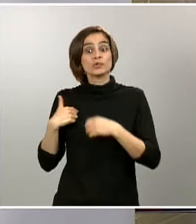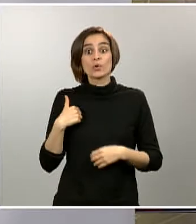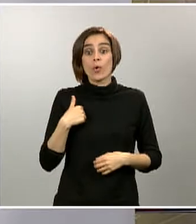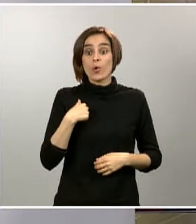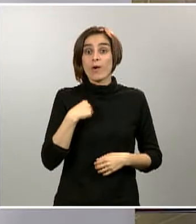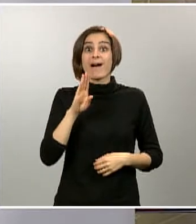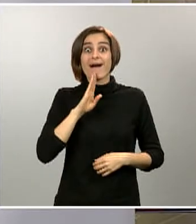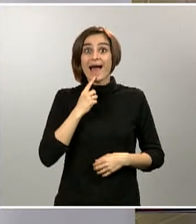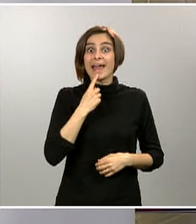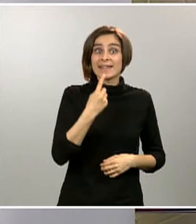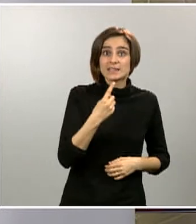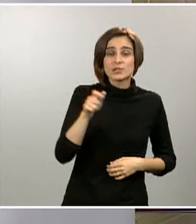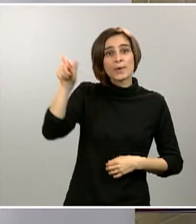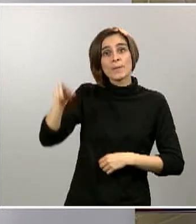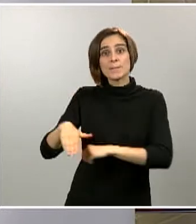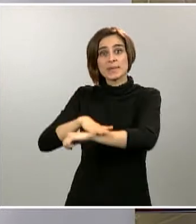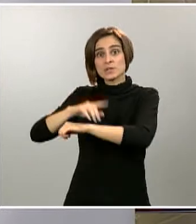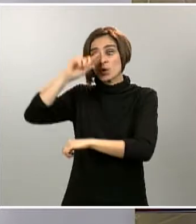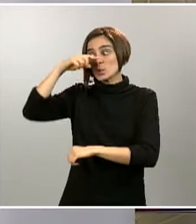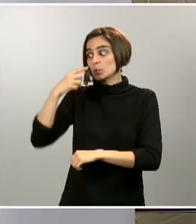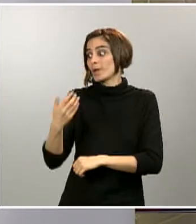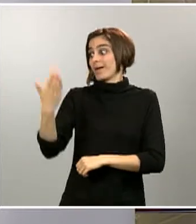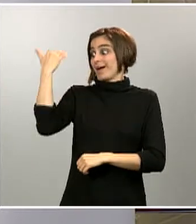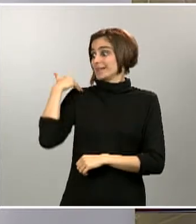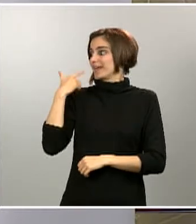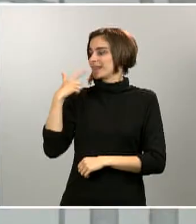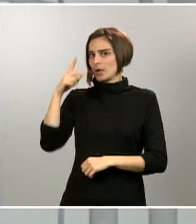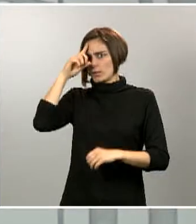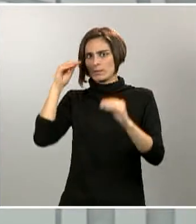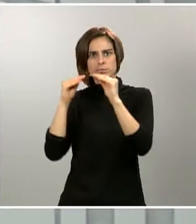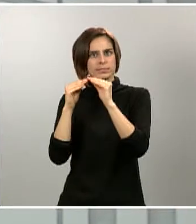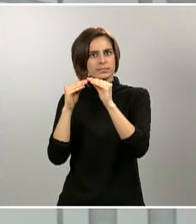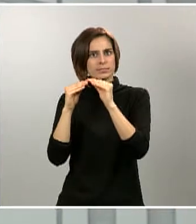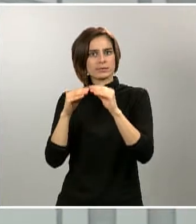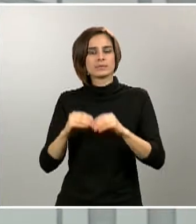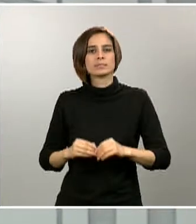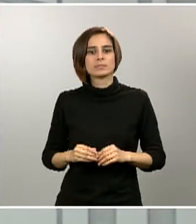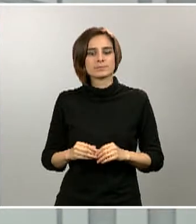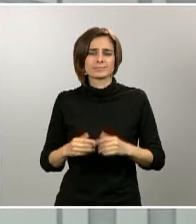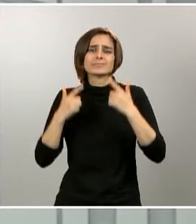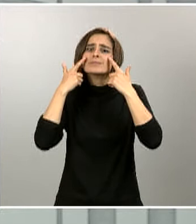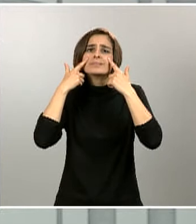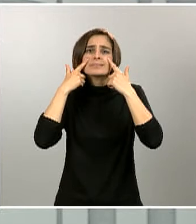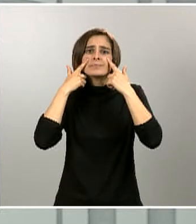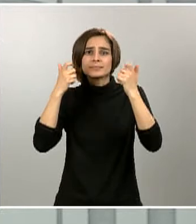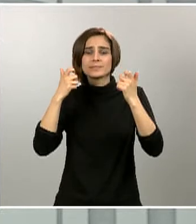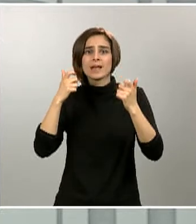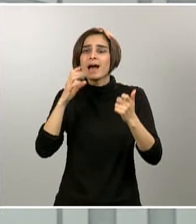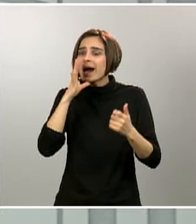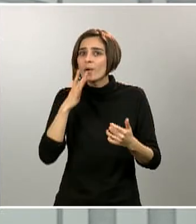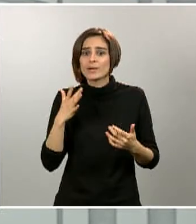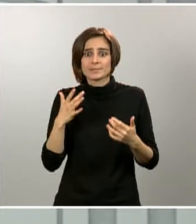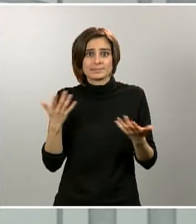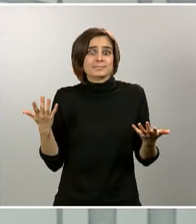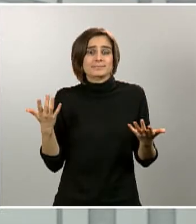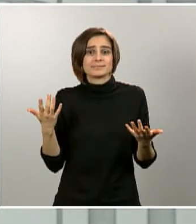ministro trasladó el día pasado, en relación en que en este momento es una obviedad, que hay una dificultad efectiva para la celebración